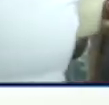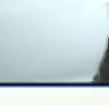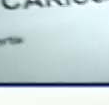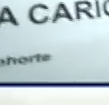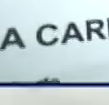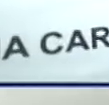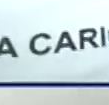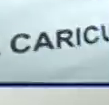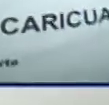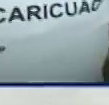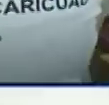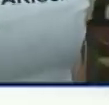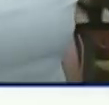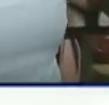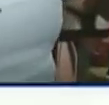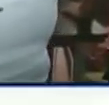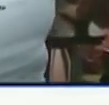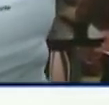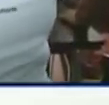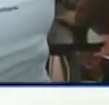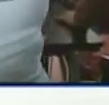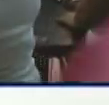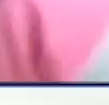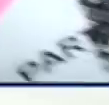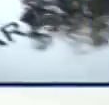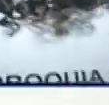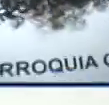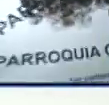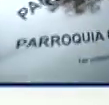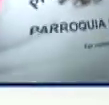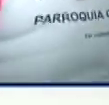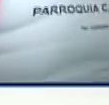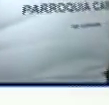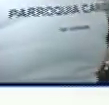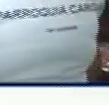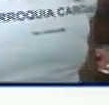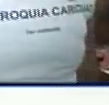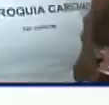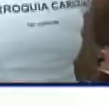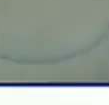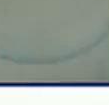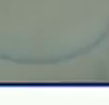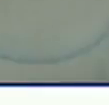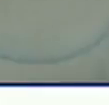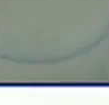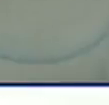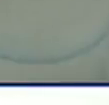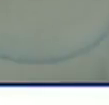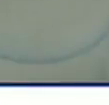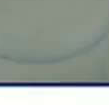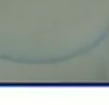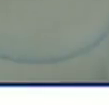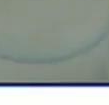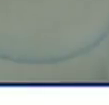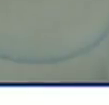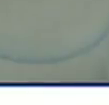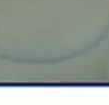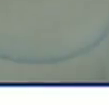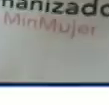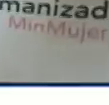así que vamos a ir afinando tarek blanca